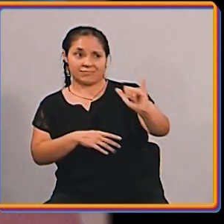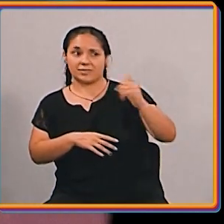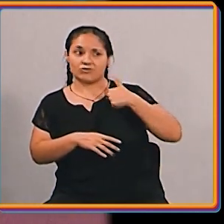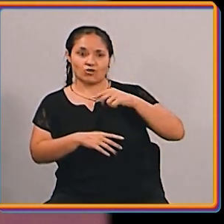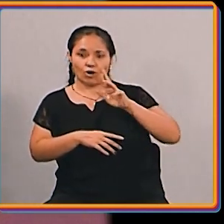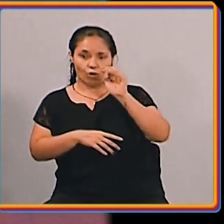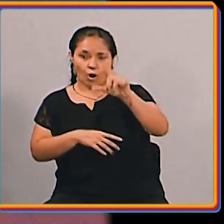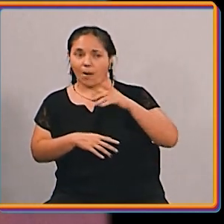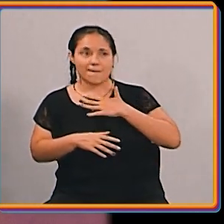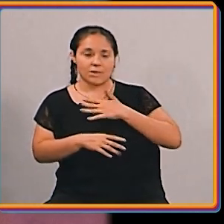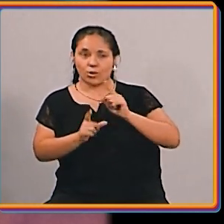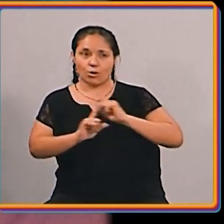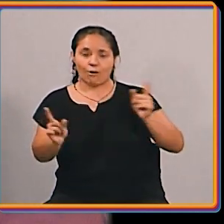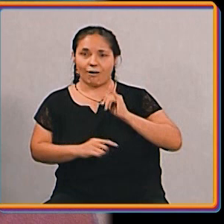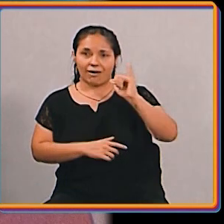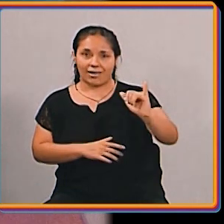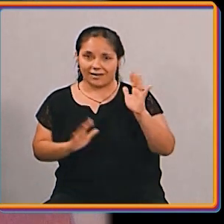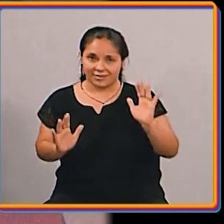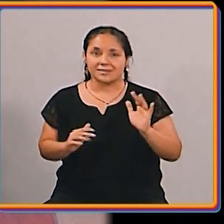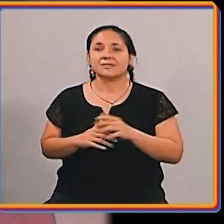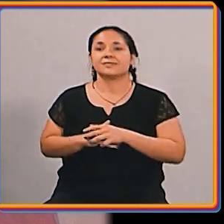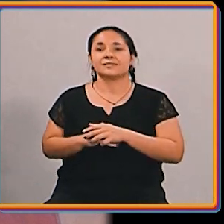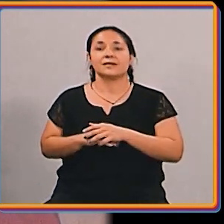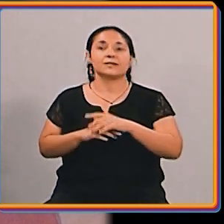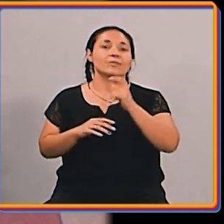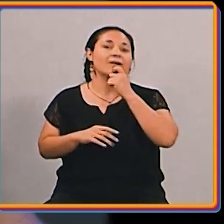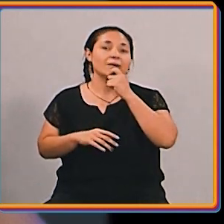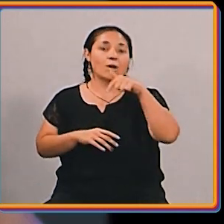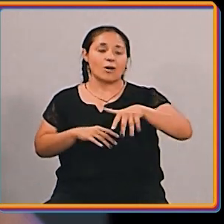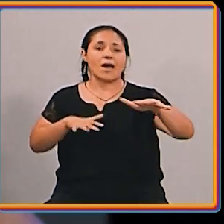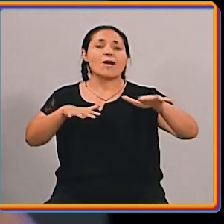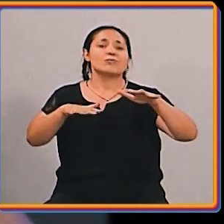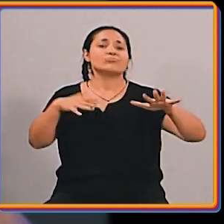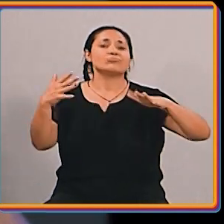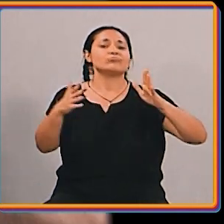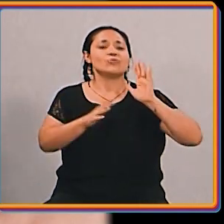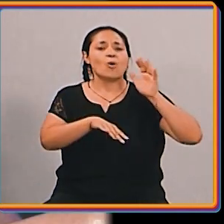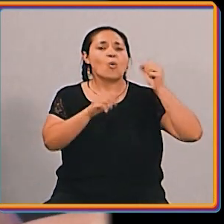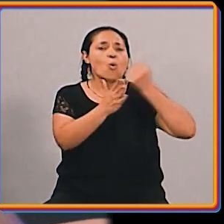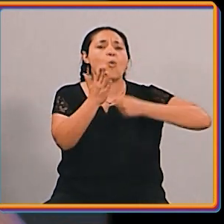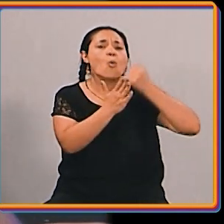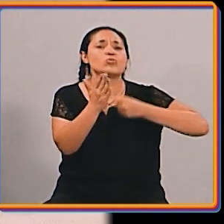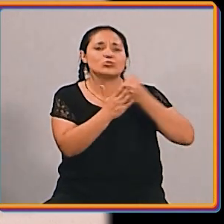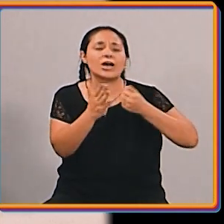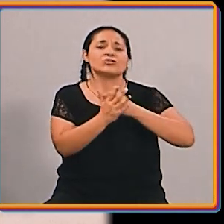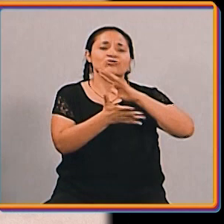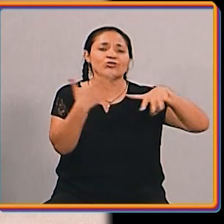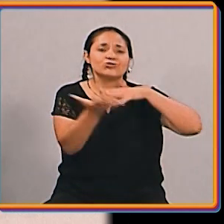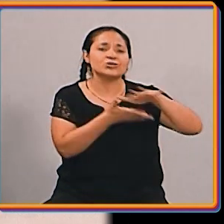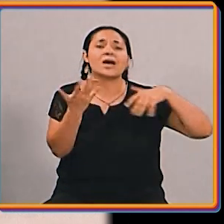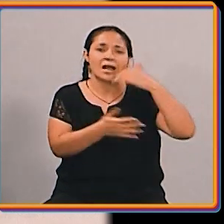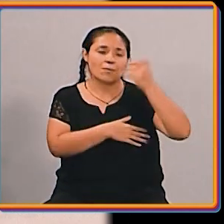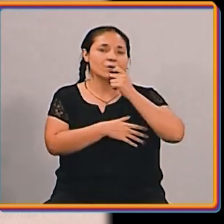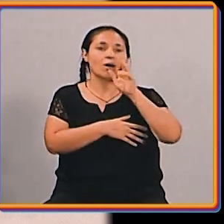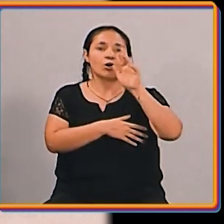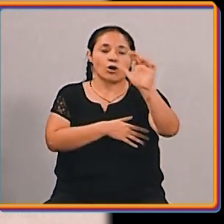a esa persona en el rol que supuestamente tiene asignado. En este momento, por ejemplo, tenemos grandes movimientos sociales para pensar qué son determinados